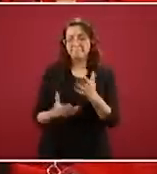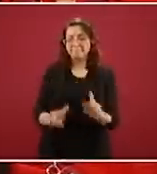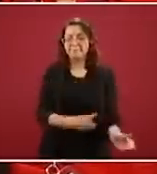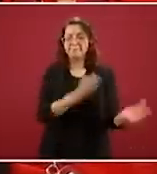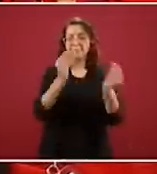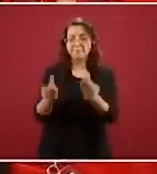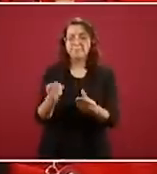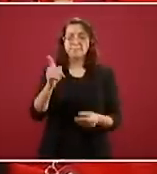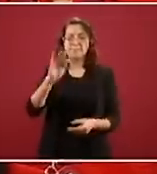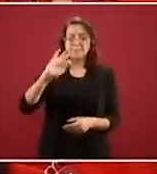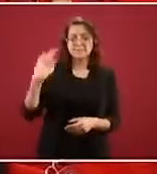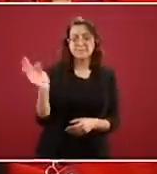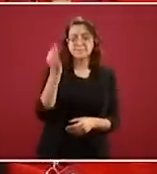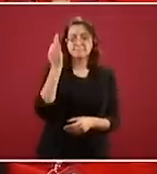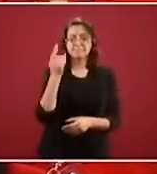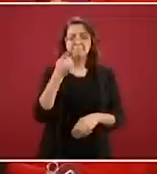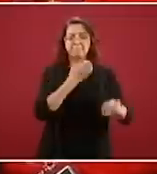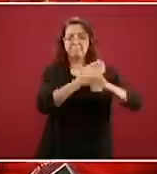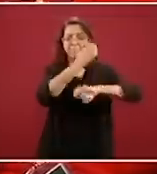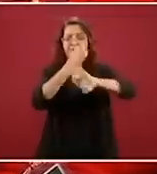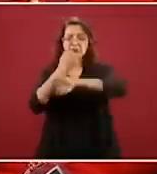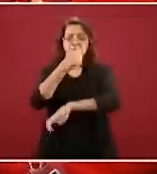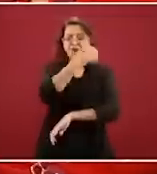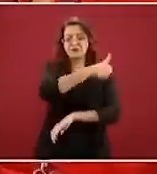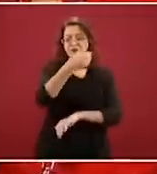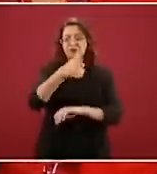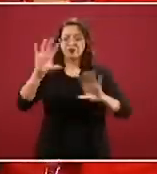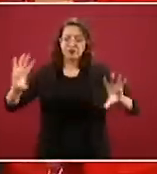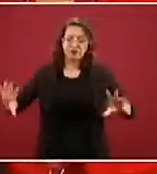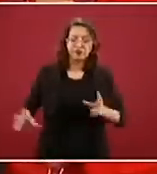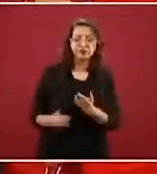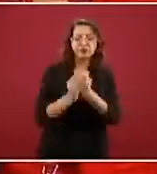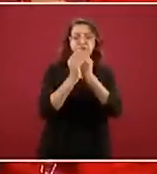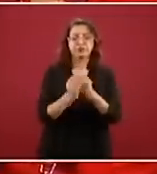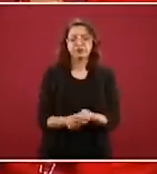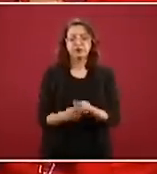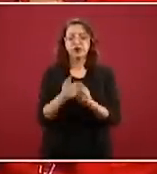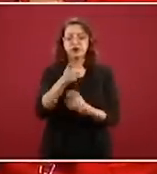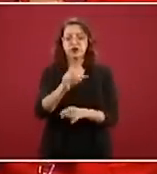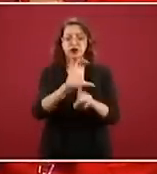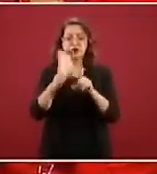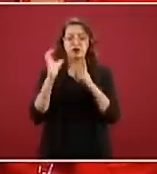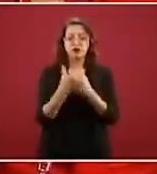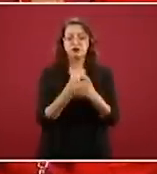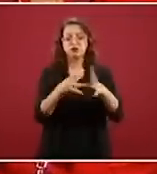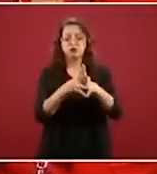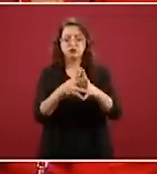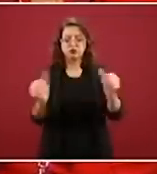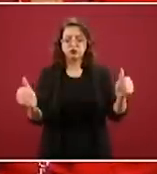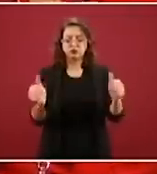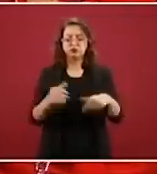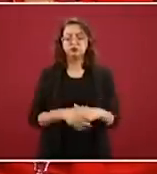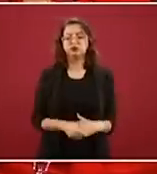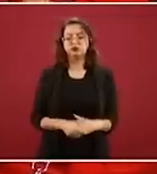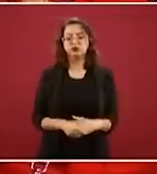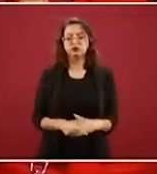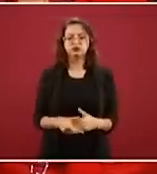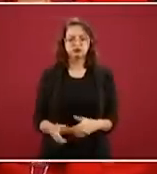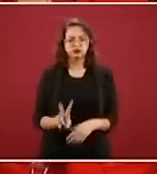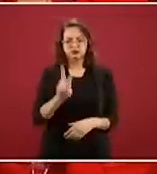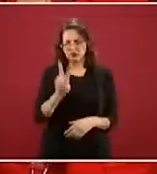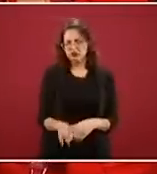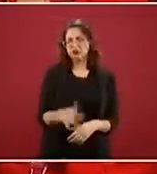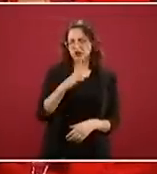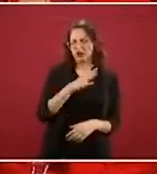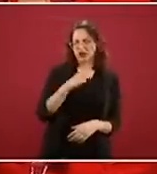la Federación directamente cada entidad y que esta comisión desaparezca? Saber si es verdad,